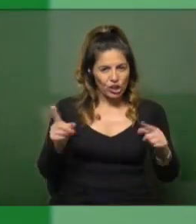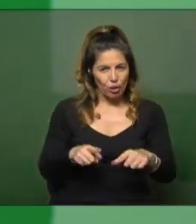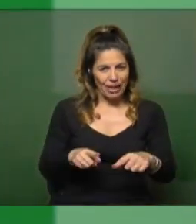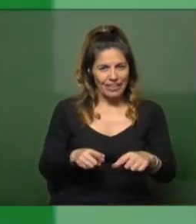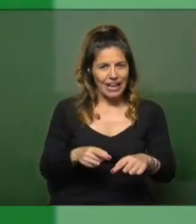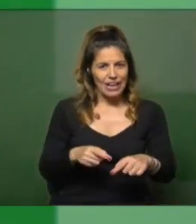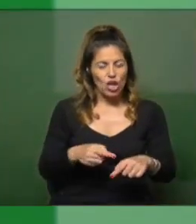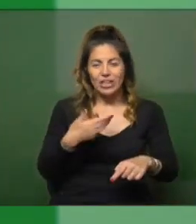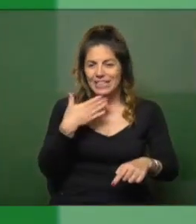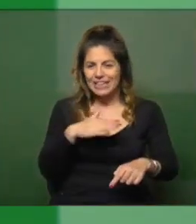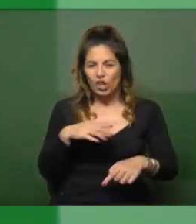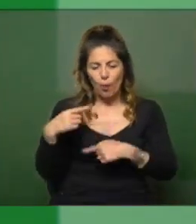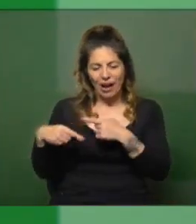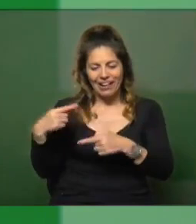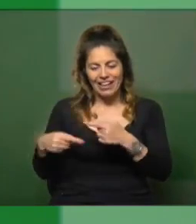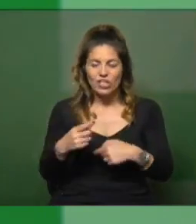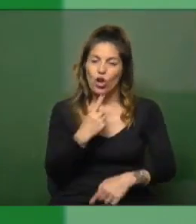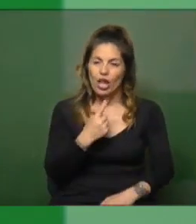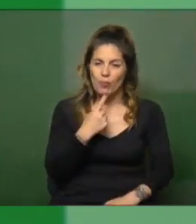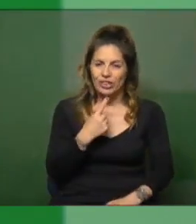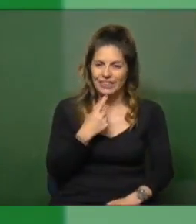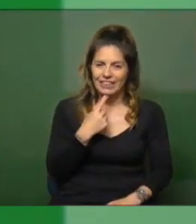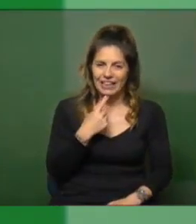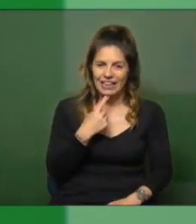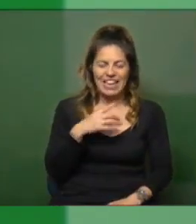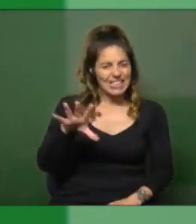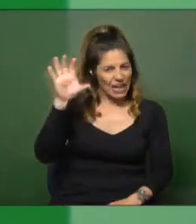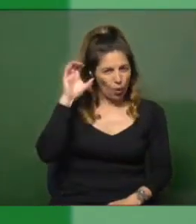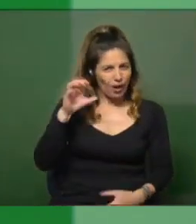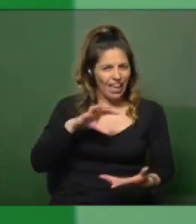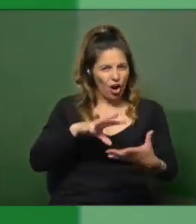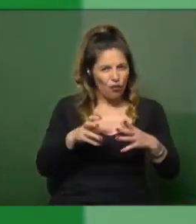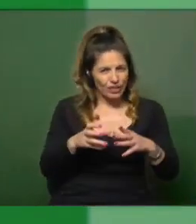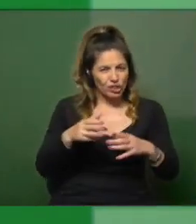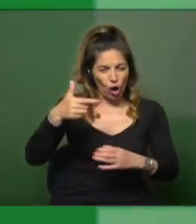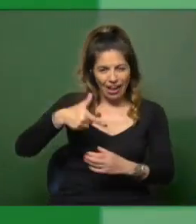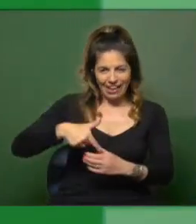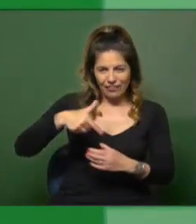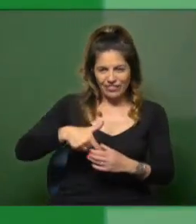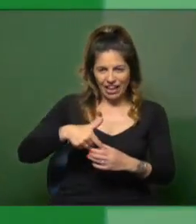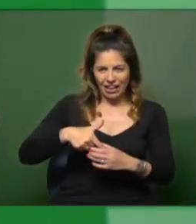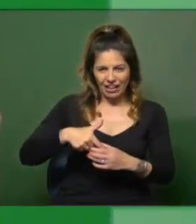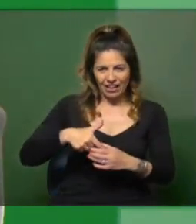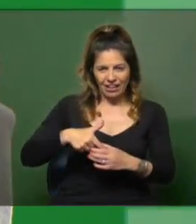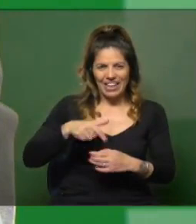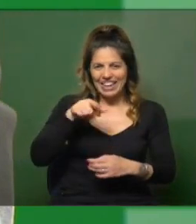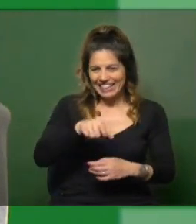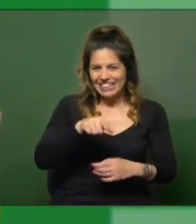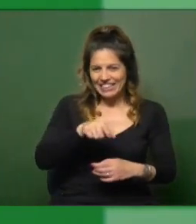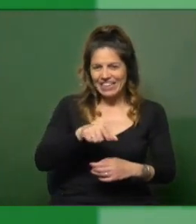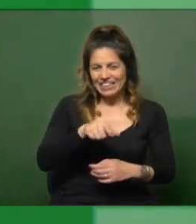interpretación más clásica de la política no es el se acuerdan el conflicto con la nafta es decir eh ese tipo